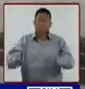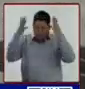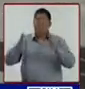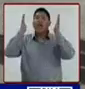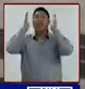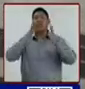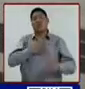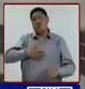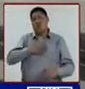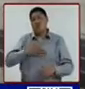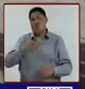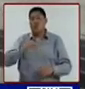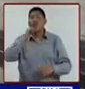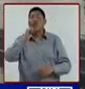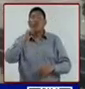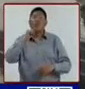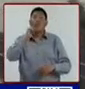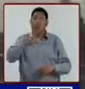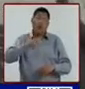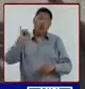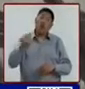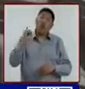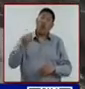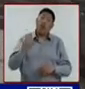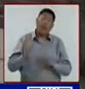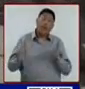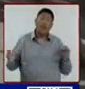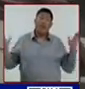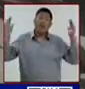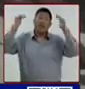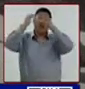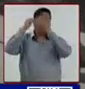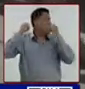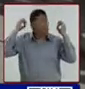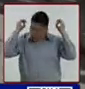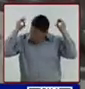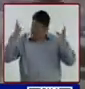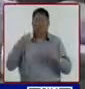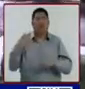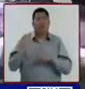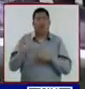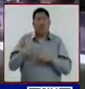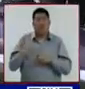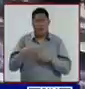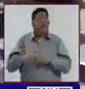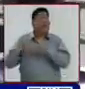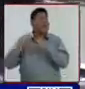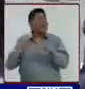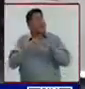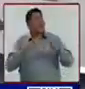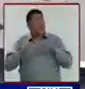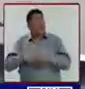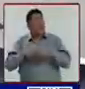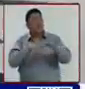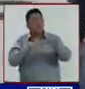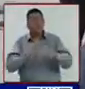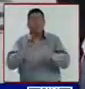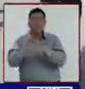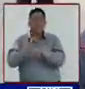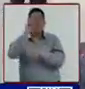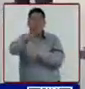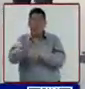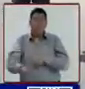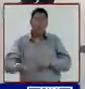Mucha atención, porque este próximo día jueves, la sede de gobierno va a vivir una jornada muy complicada. Diferentes movilizaciones que se han